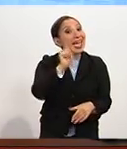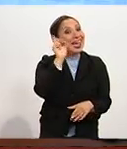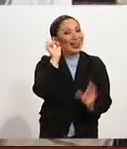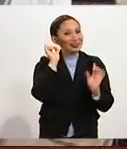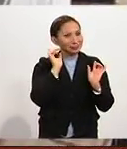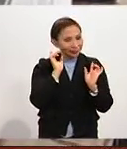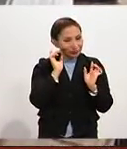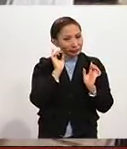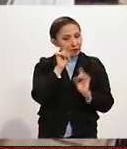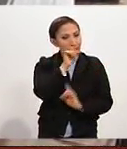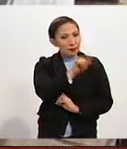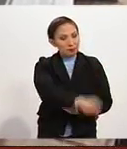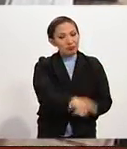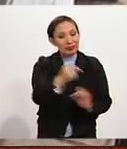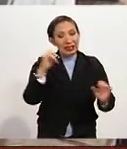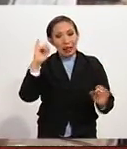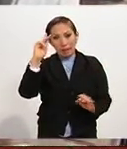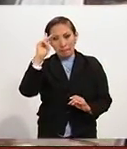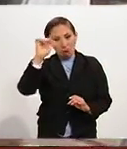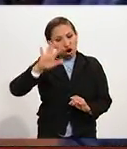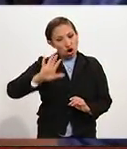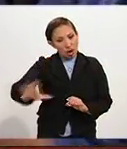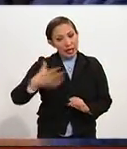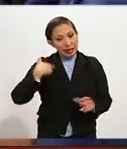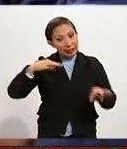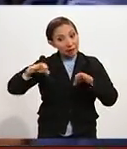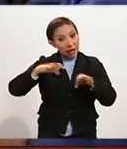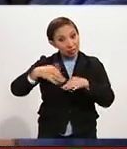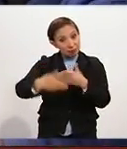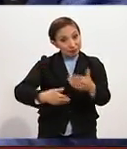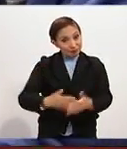dijo, el instituto esté laborando.